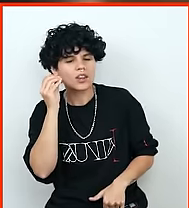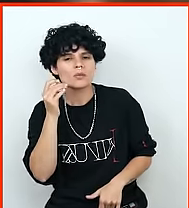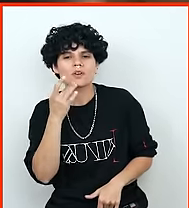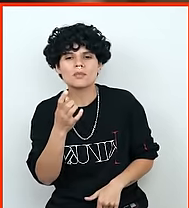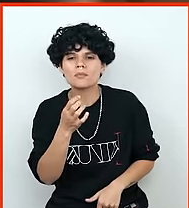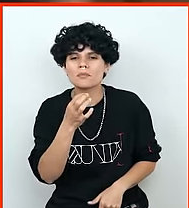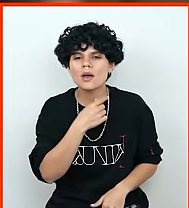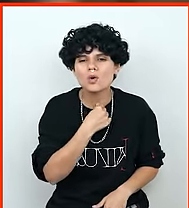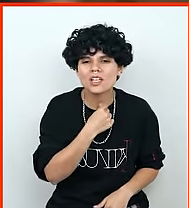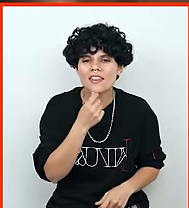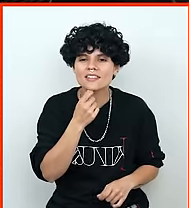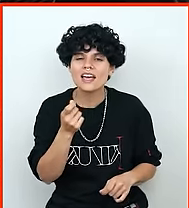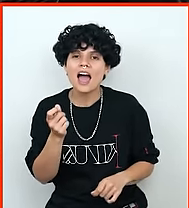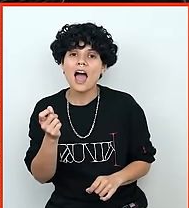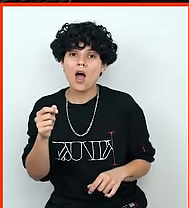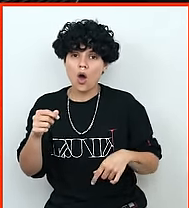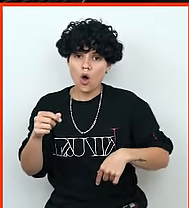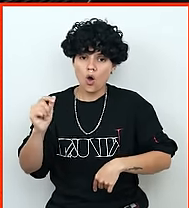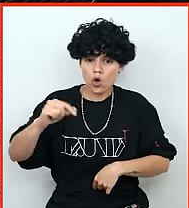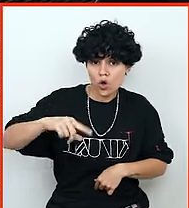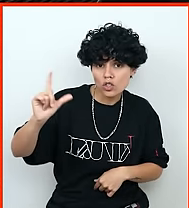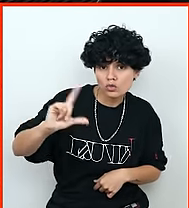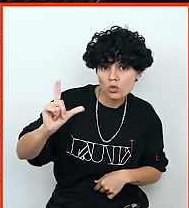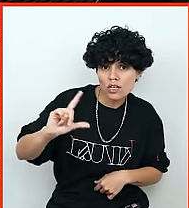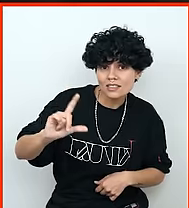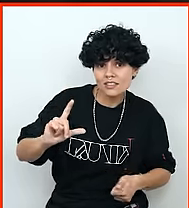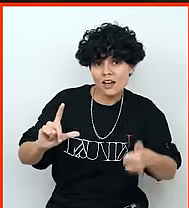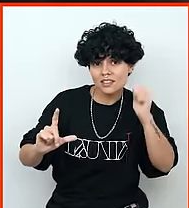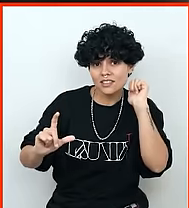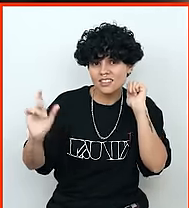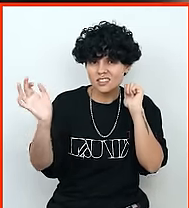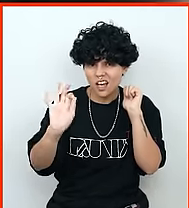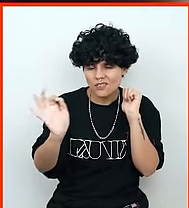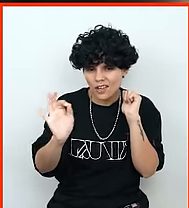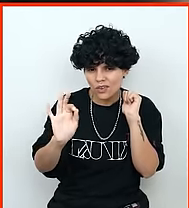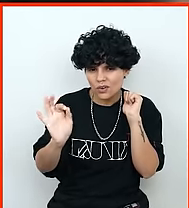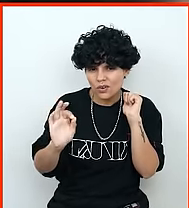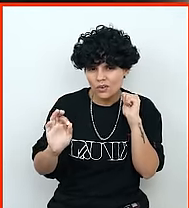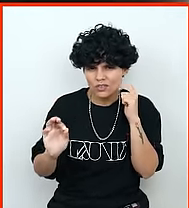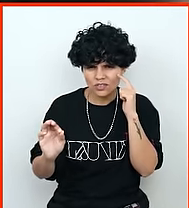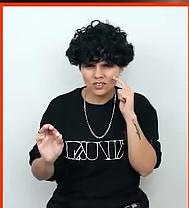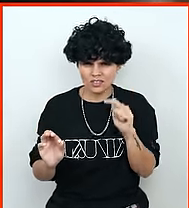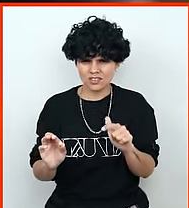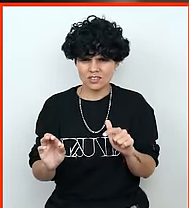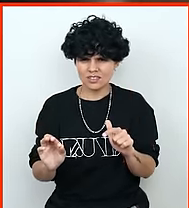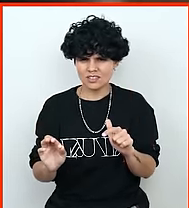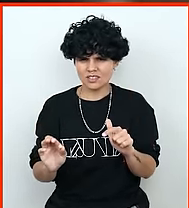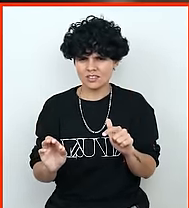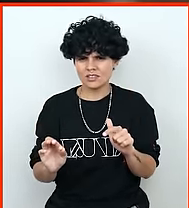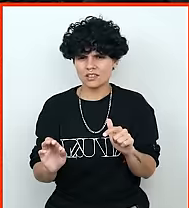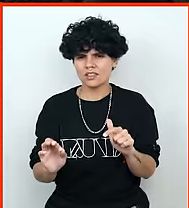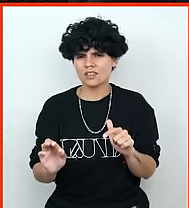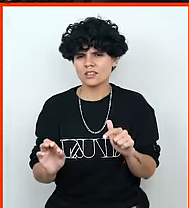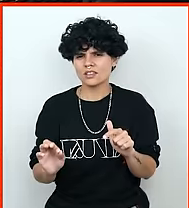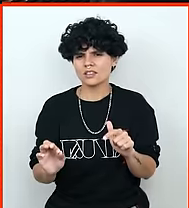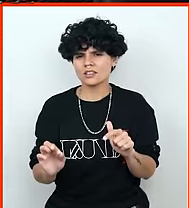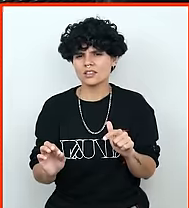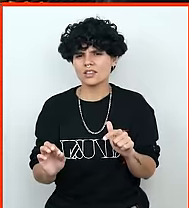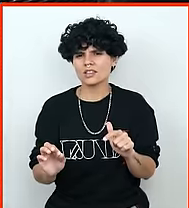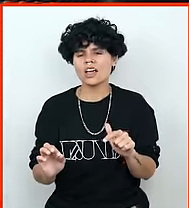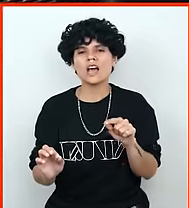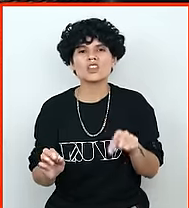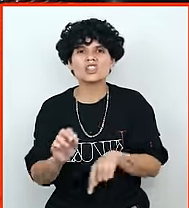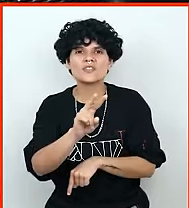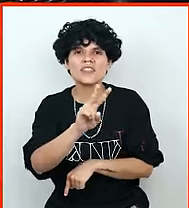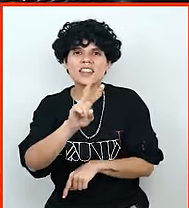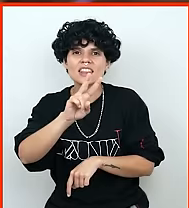lo encuentro tan genial que te diga, hoy es lunes, ayer fue sábado. Entonces ya te está poniendo en un lugar en que te dice, bueno, este weón acaba de pasar 24